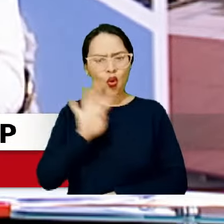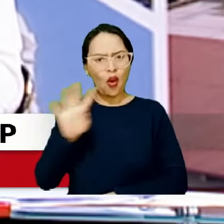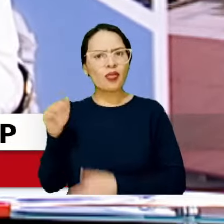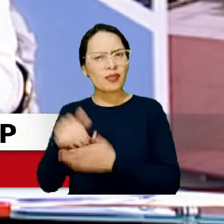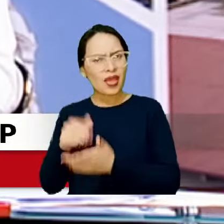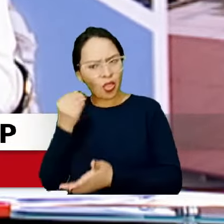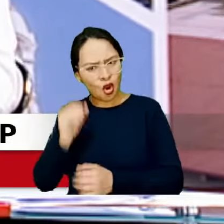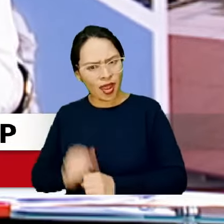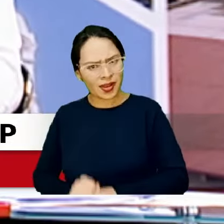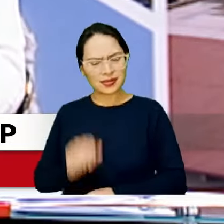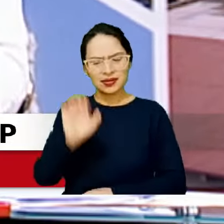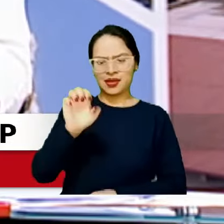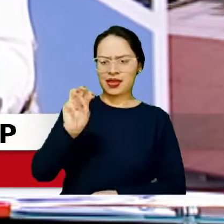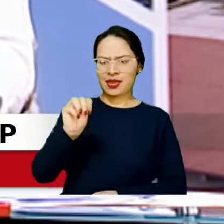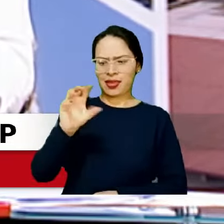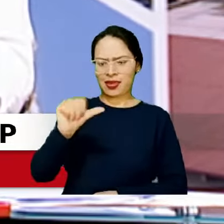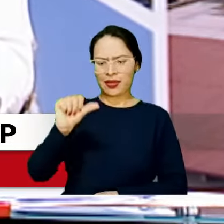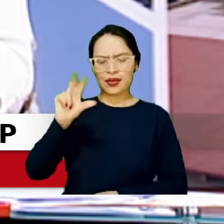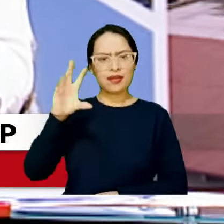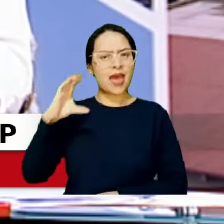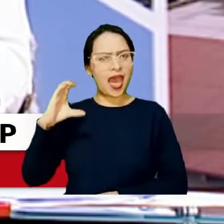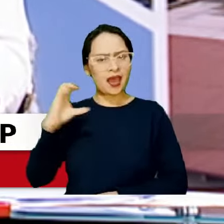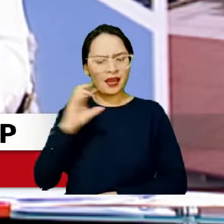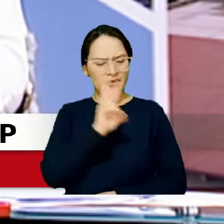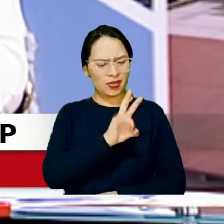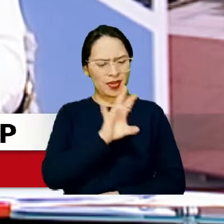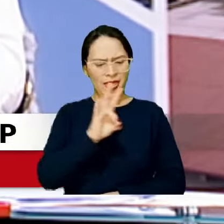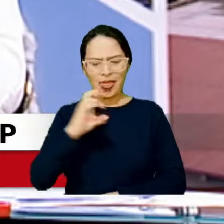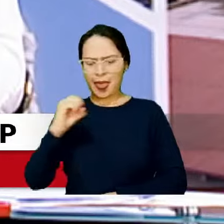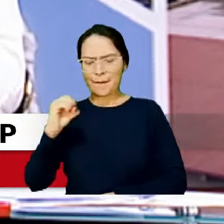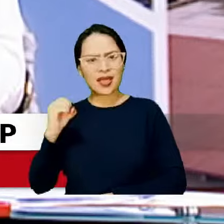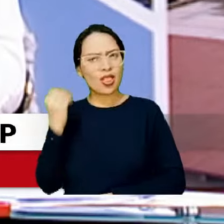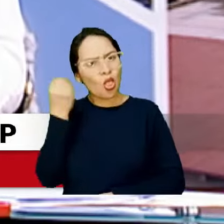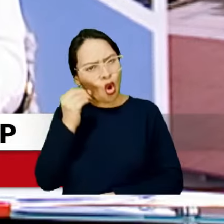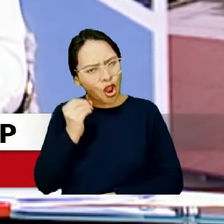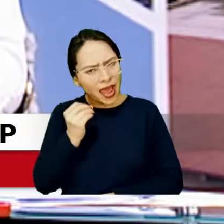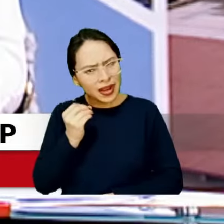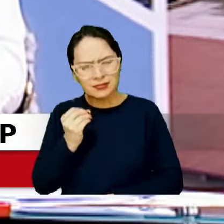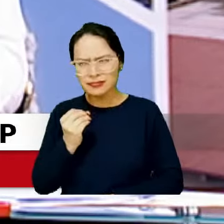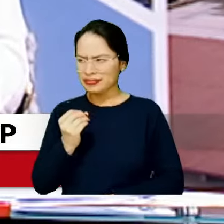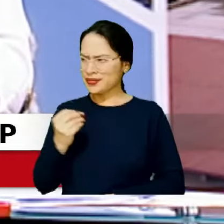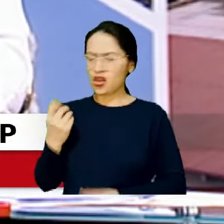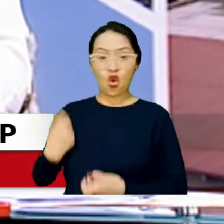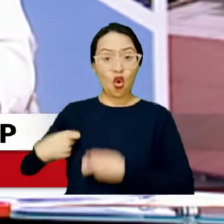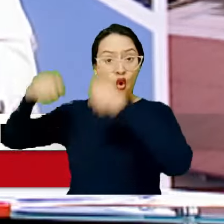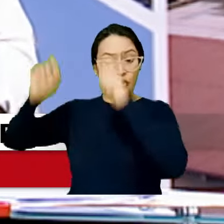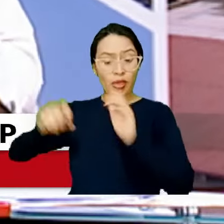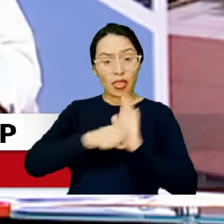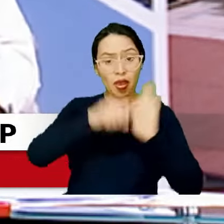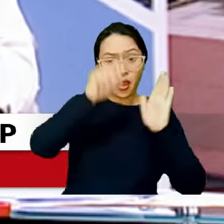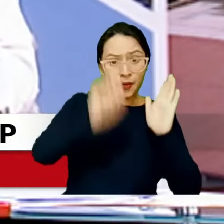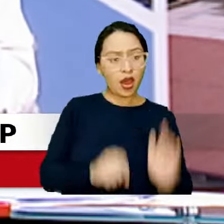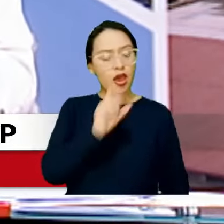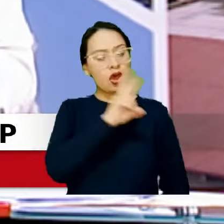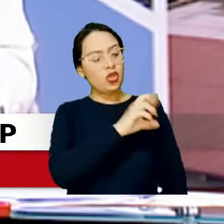conciertos $270,000, vamos a los contratos de abogados, más de $200,000, en pautas